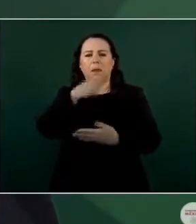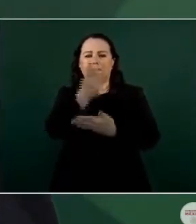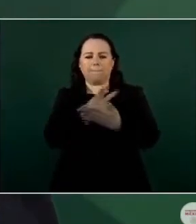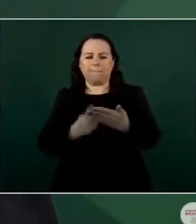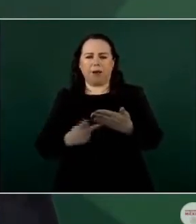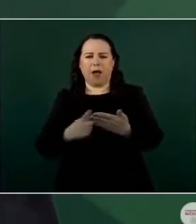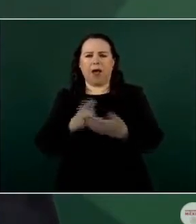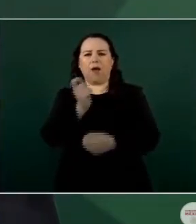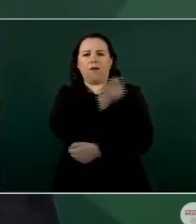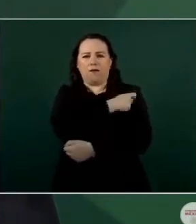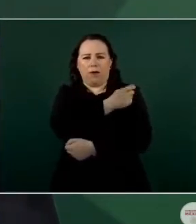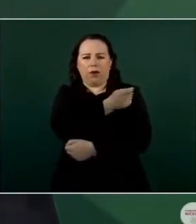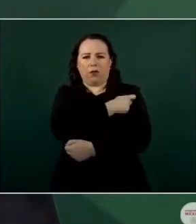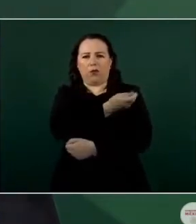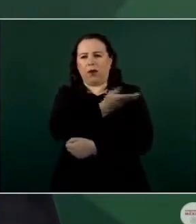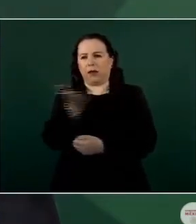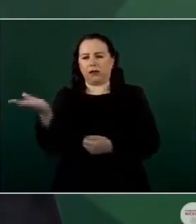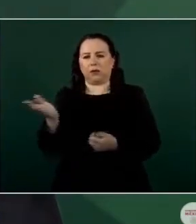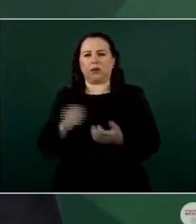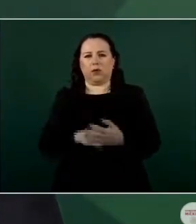las vacunas que se están